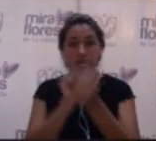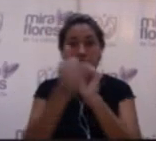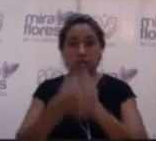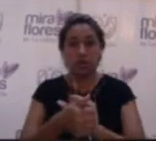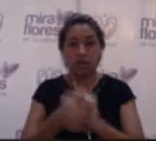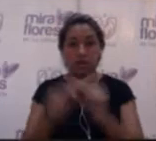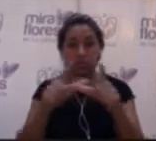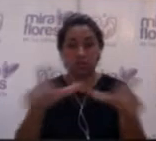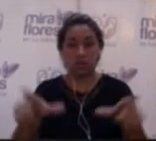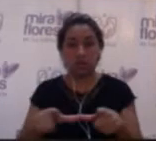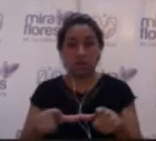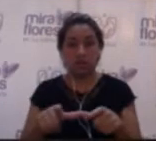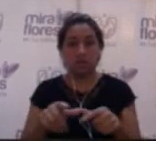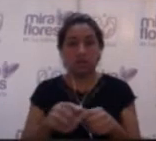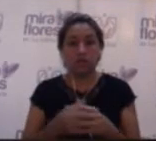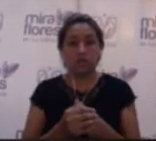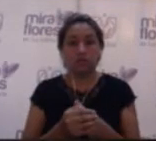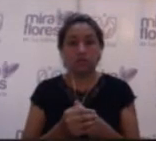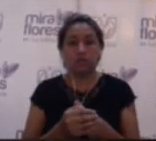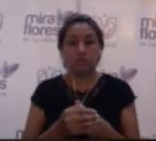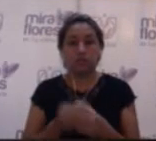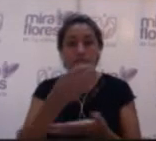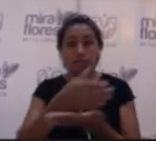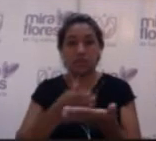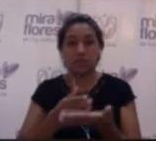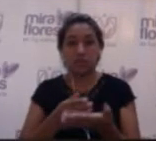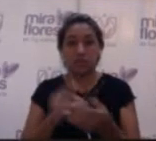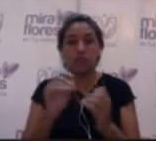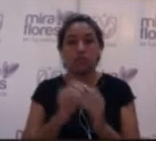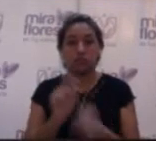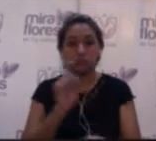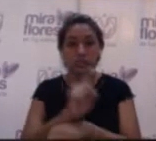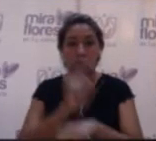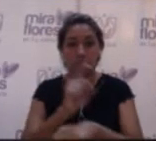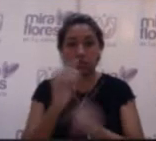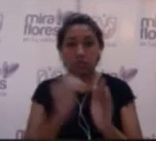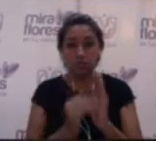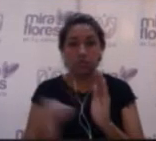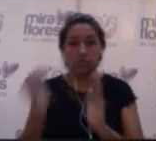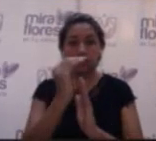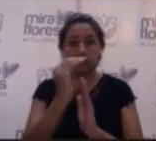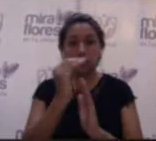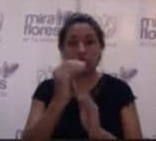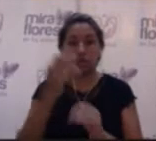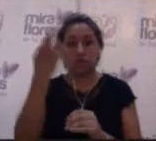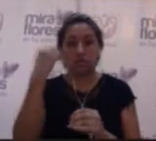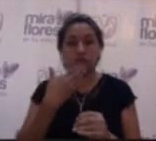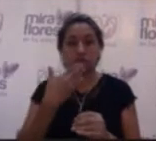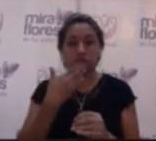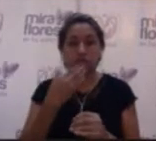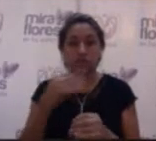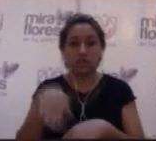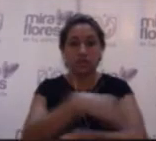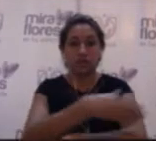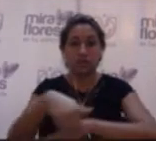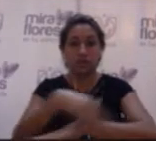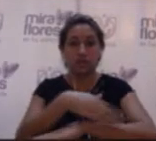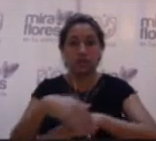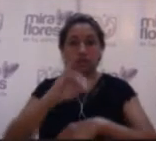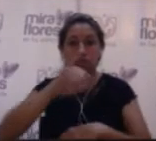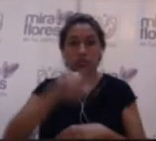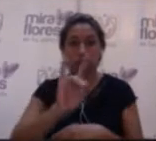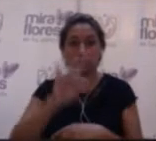zonificación de residencial de densidad media a educación superior posgrado para los predios ubicados en la calle Junín